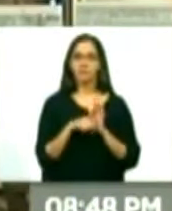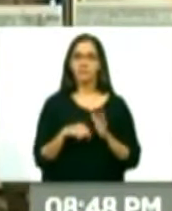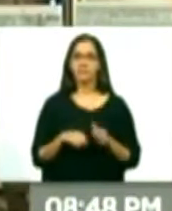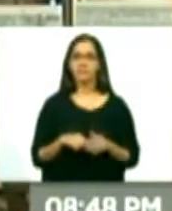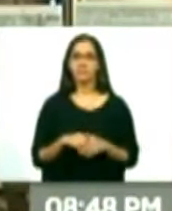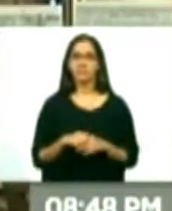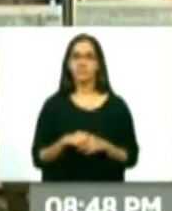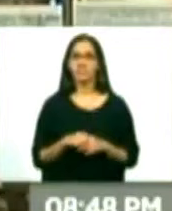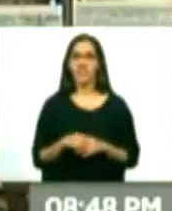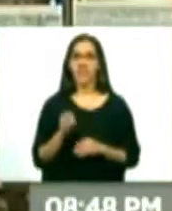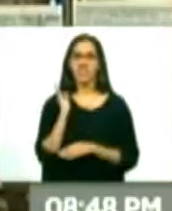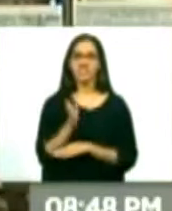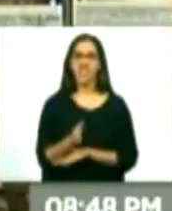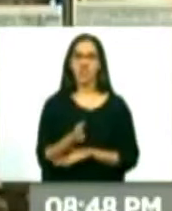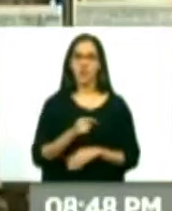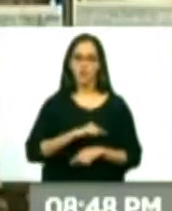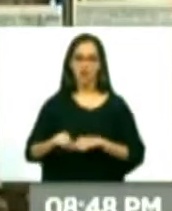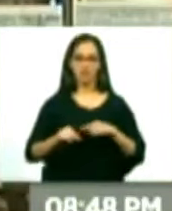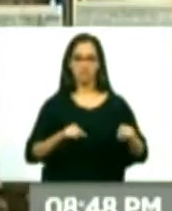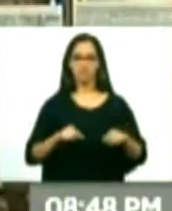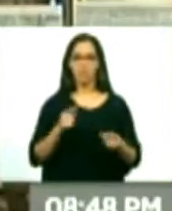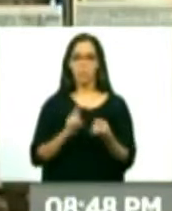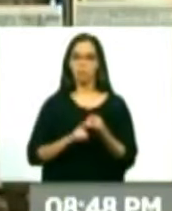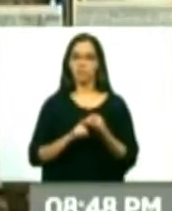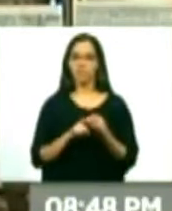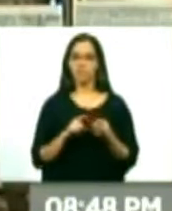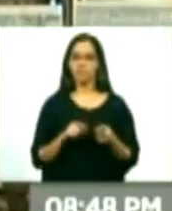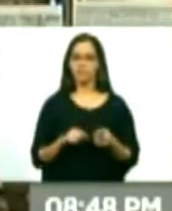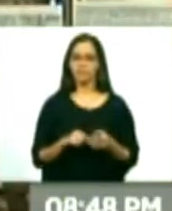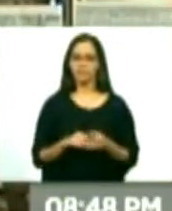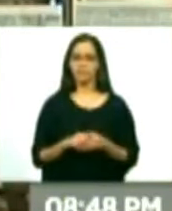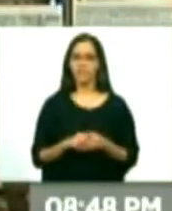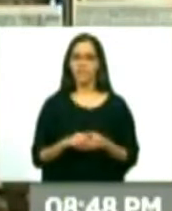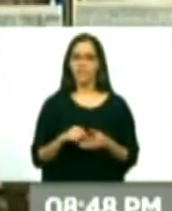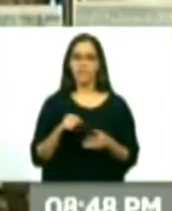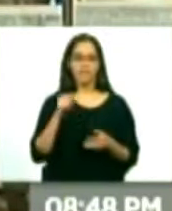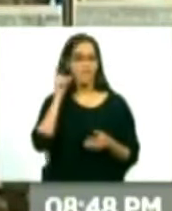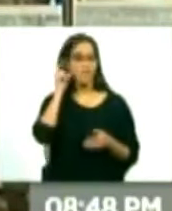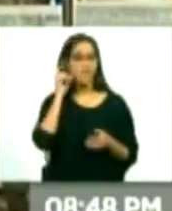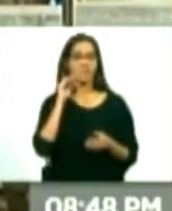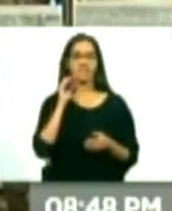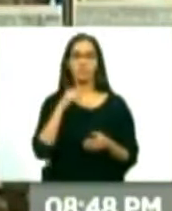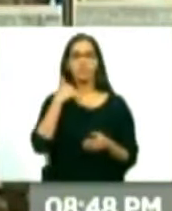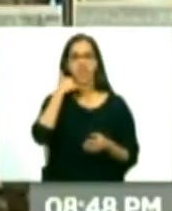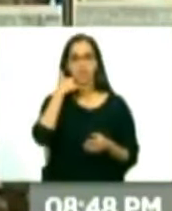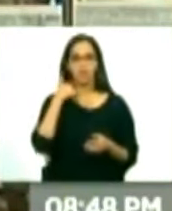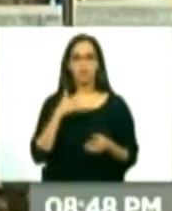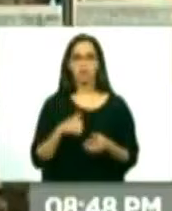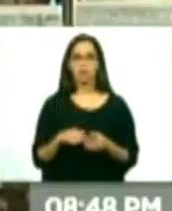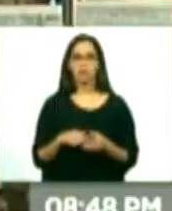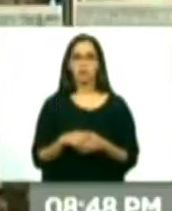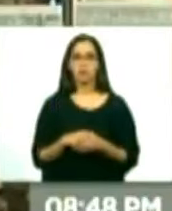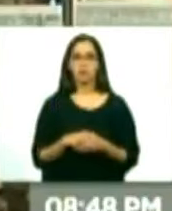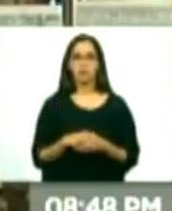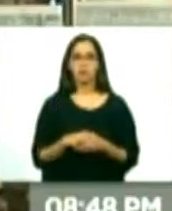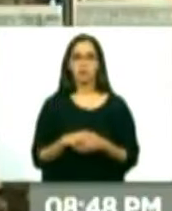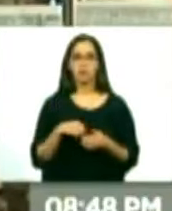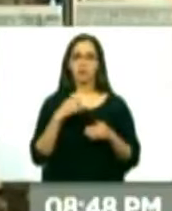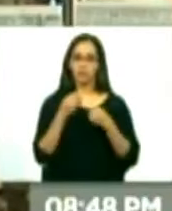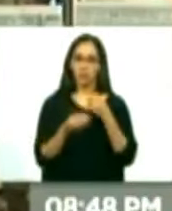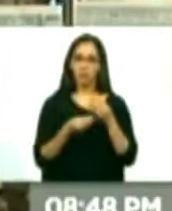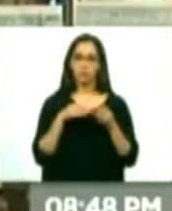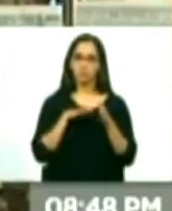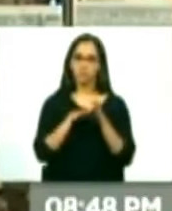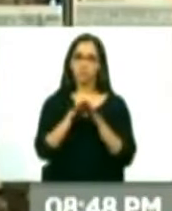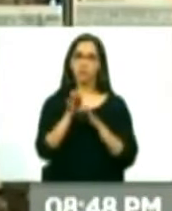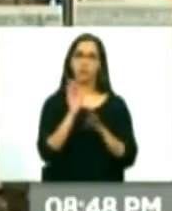De la dictadura. Entonces llamé y se enteró que está hablando por teléfono. Pero así uno va evolucionando poco a poco y